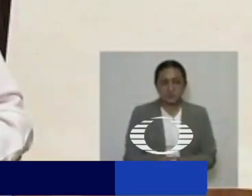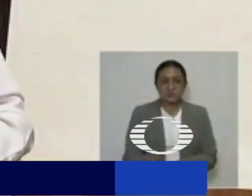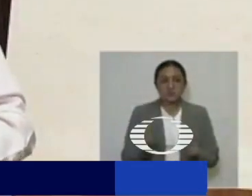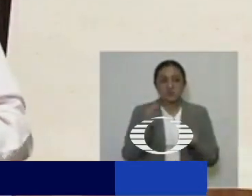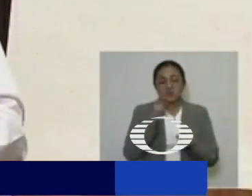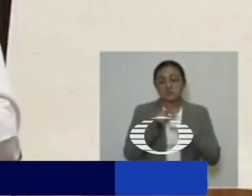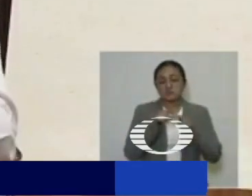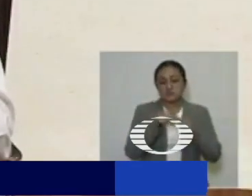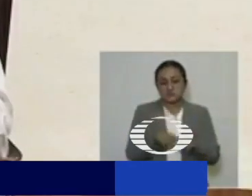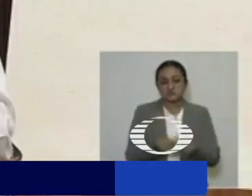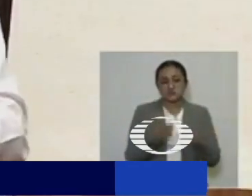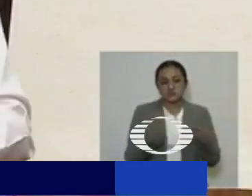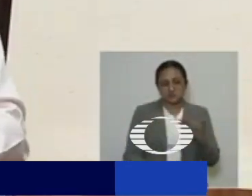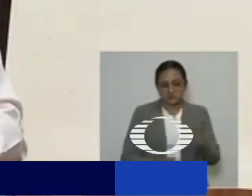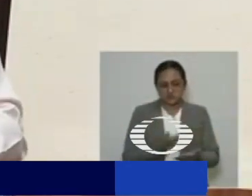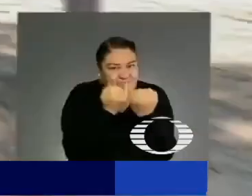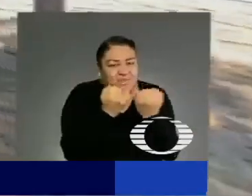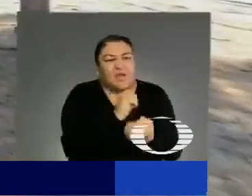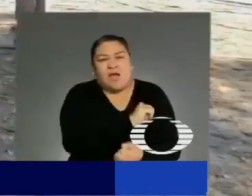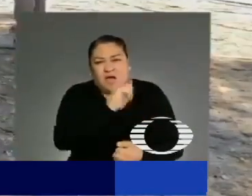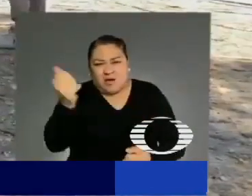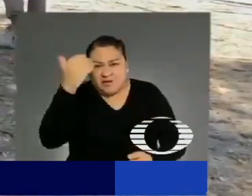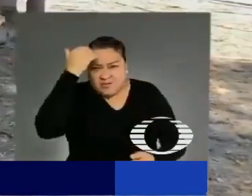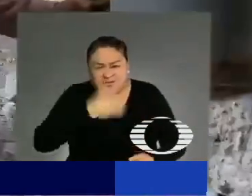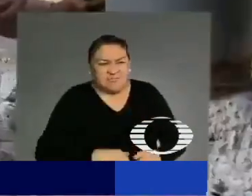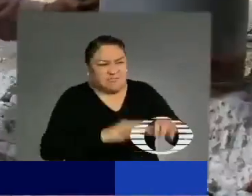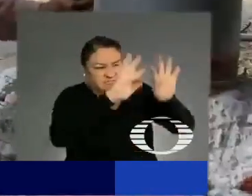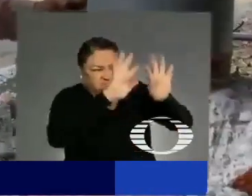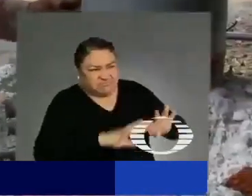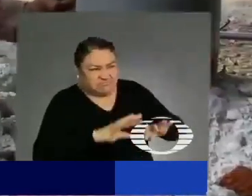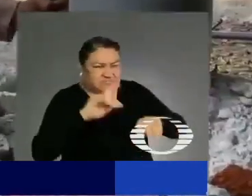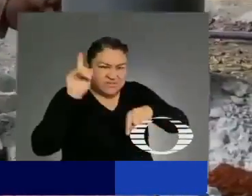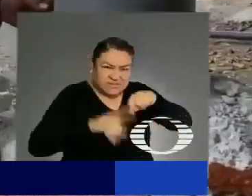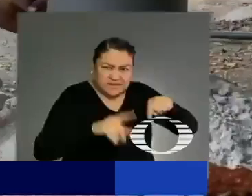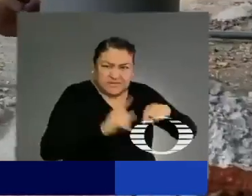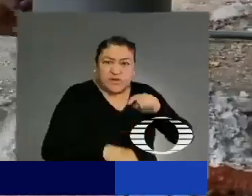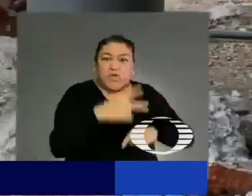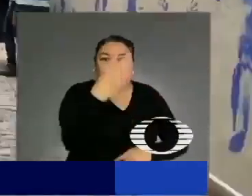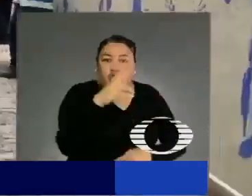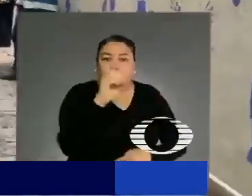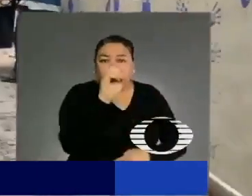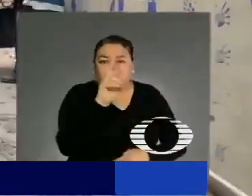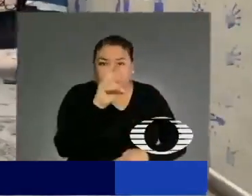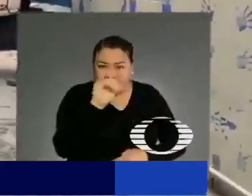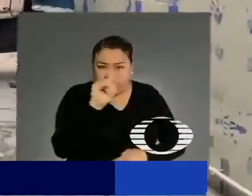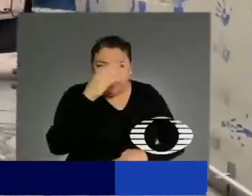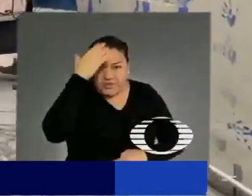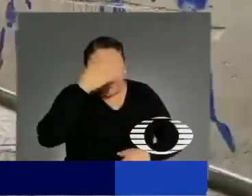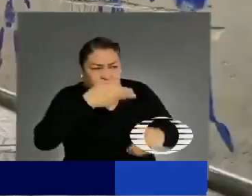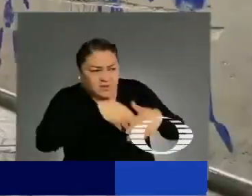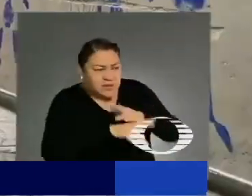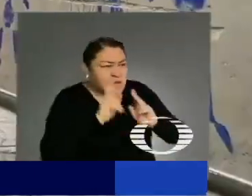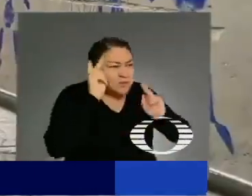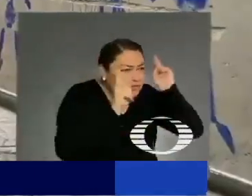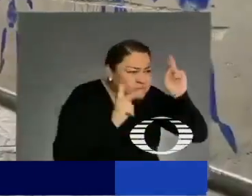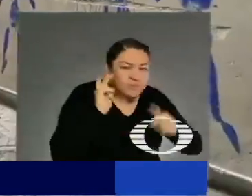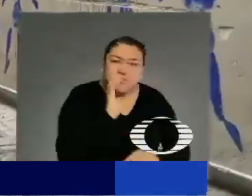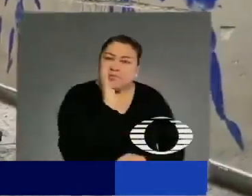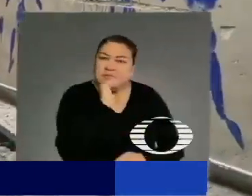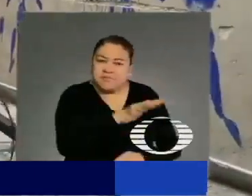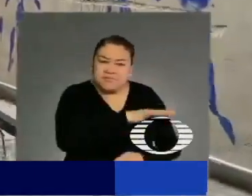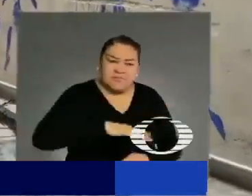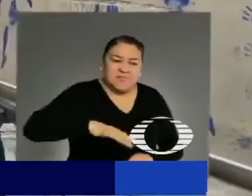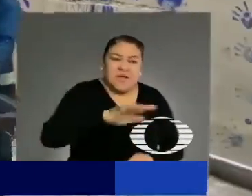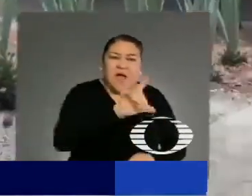siguiendo las siguientes acciones. Solo en el Parque de la Madre, ubicado en la 4 Oriente, que abarca una superficie